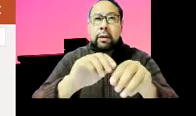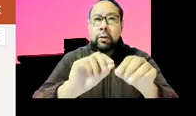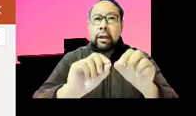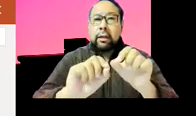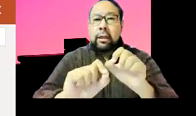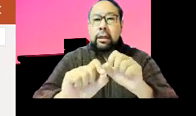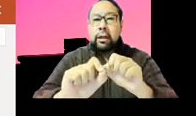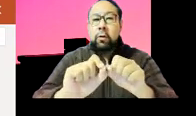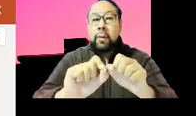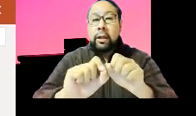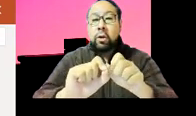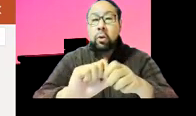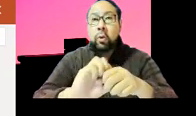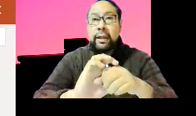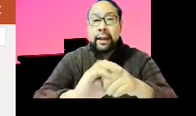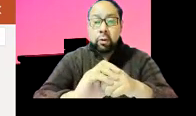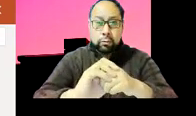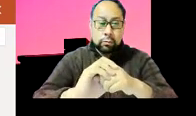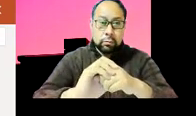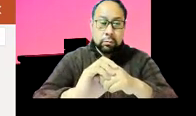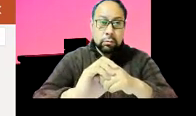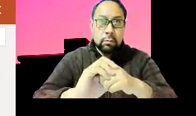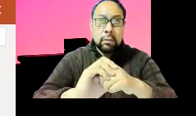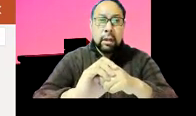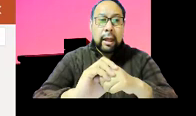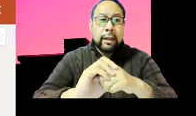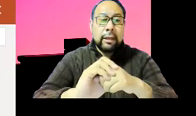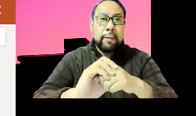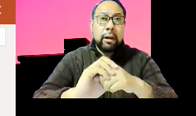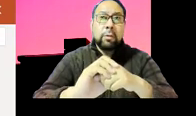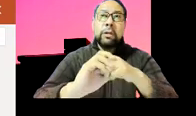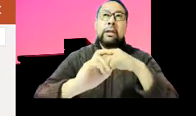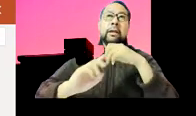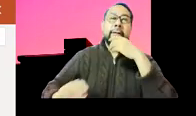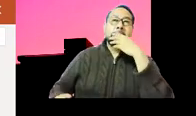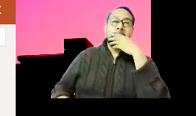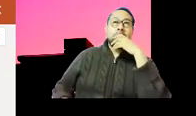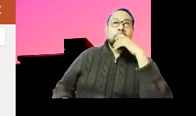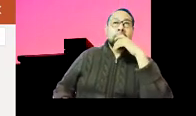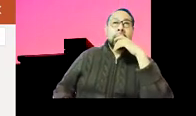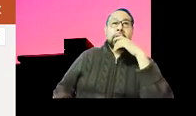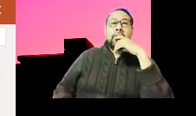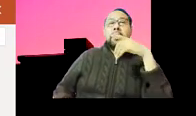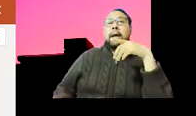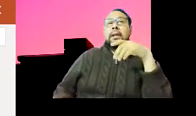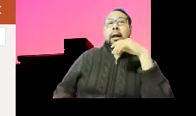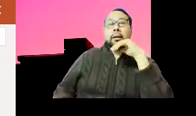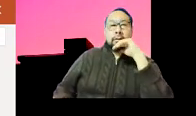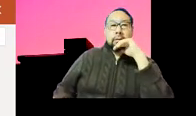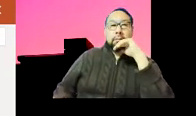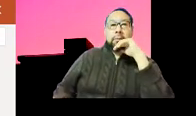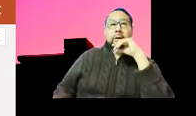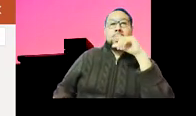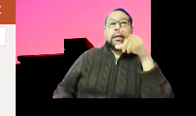sí tenemos que tener un mayor cuidado. Hay que saber, como dicen, saber